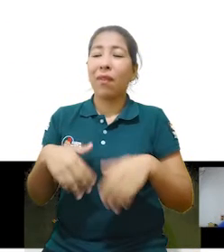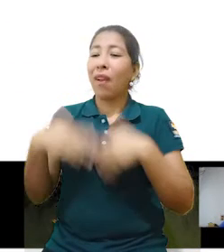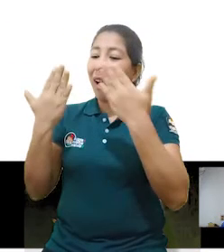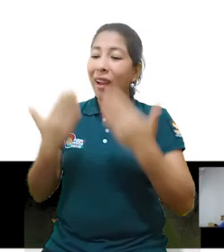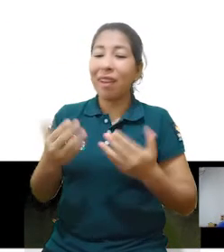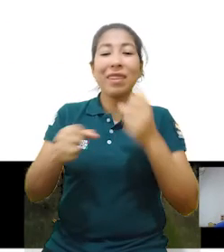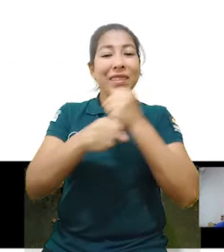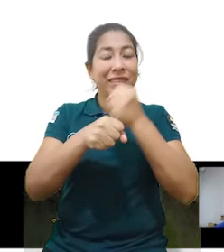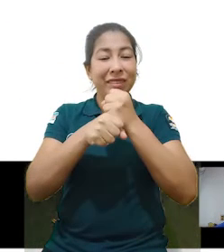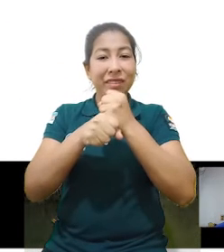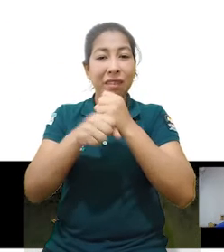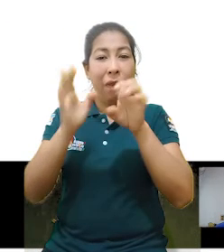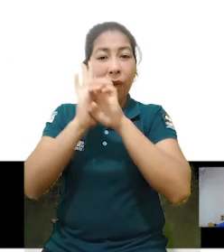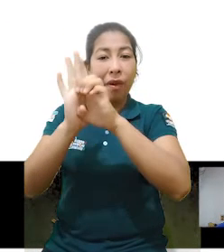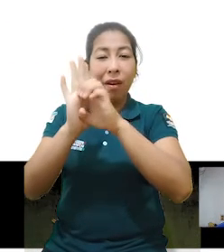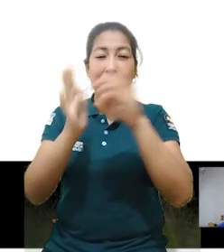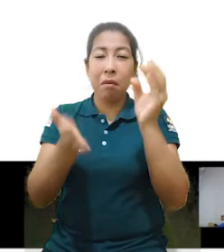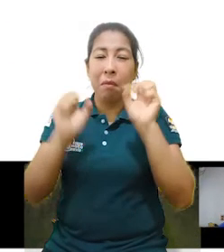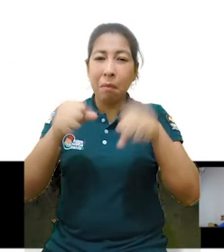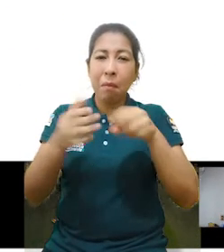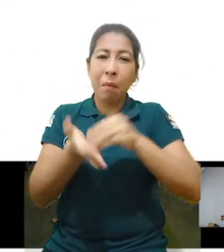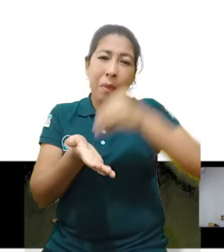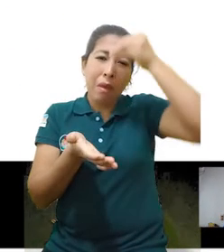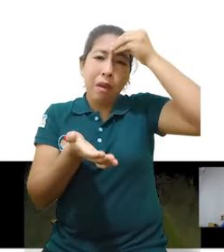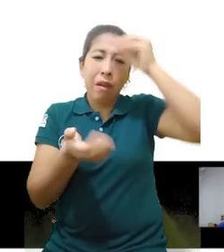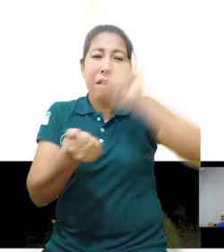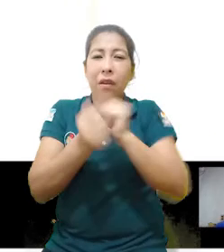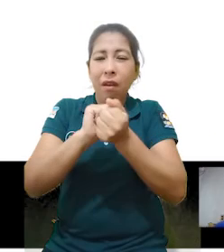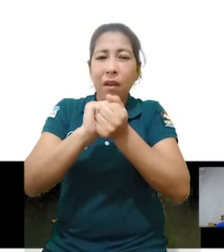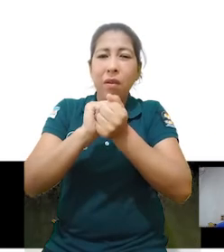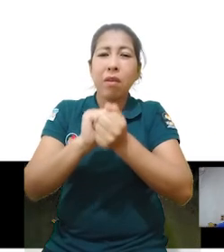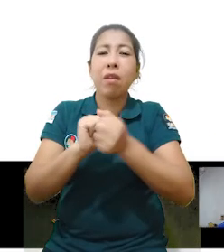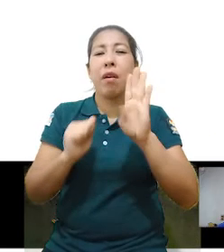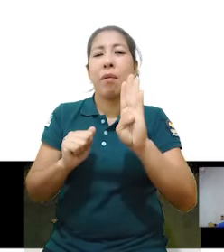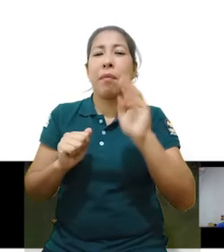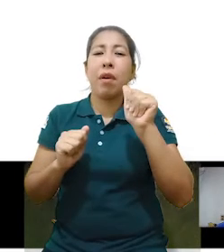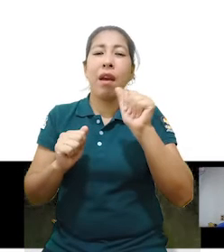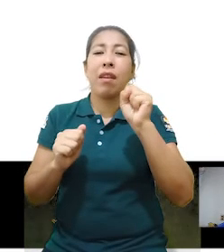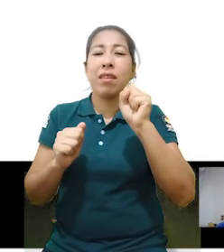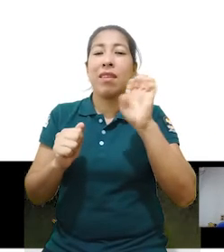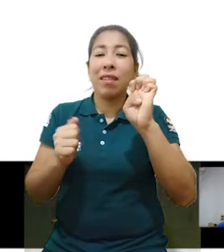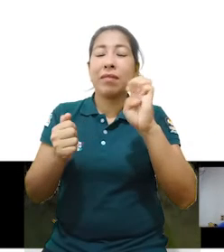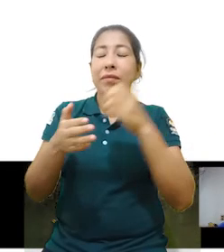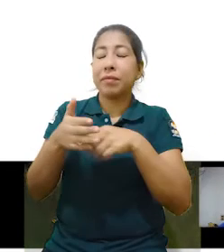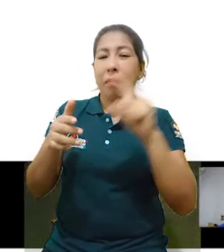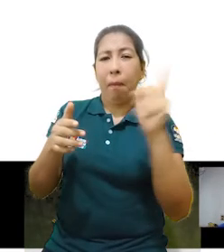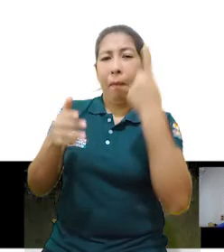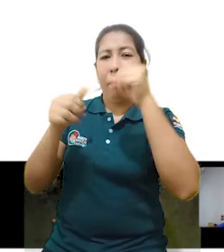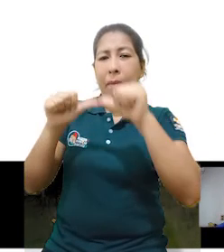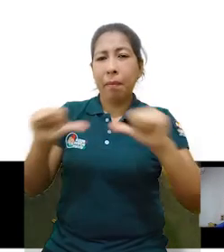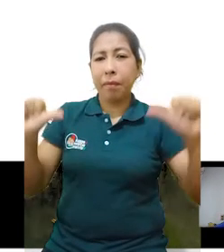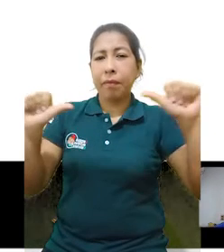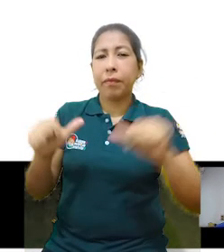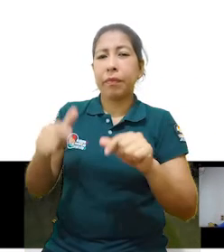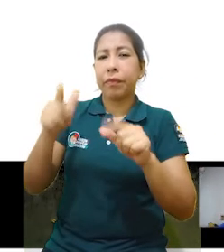a realizar algunos ejercicios para que podamos aprender a cabalidad el cambio de base y el manejo de nuestra calculadora. Primera actividad, logaritmo en